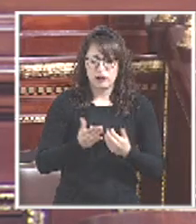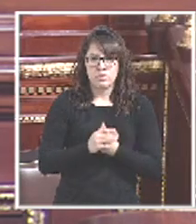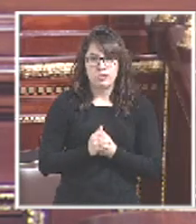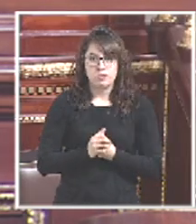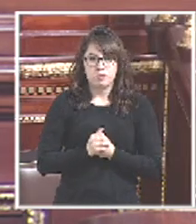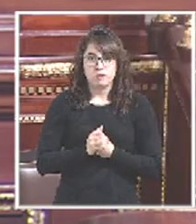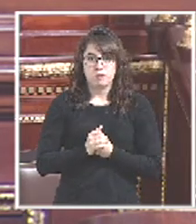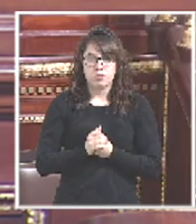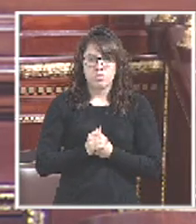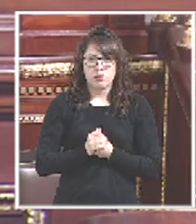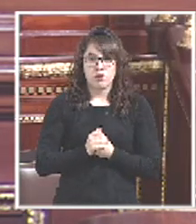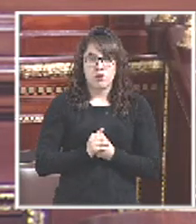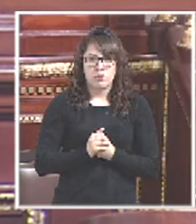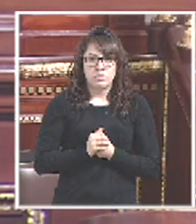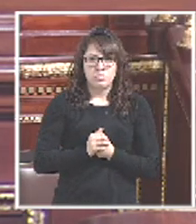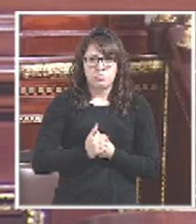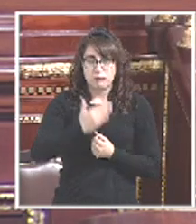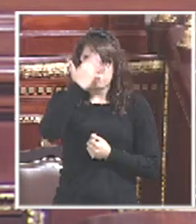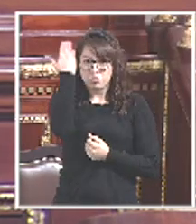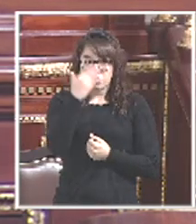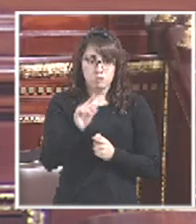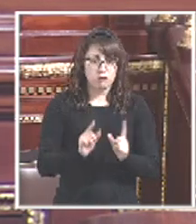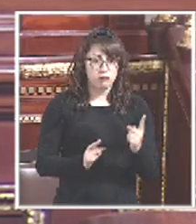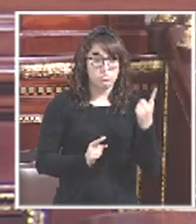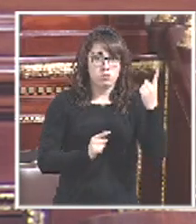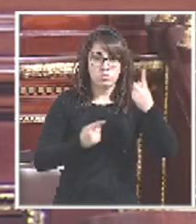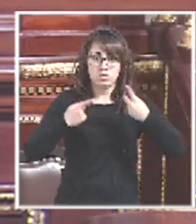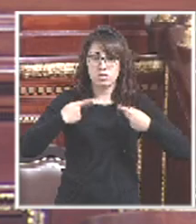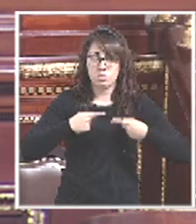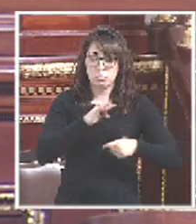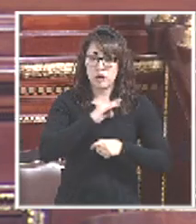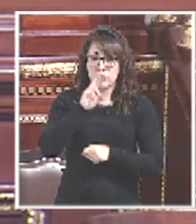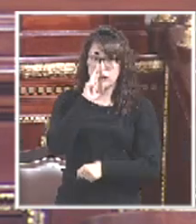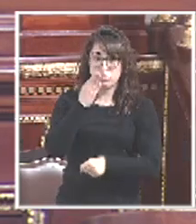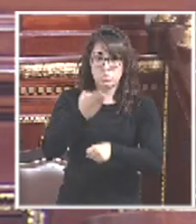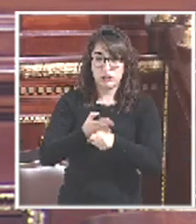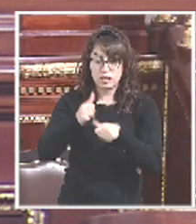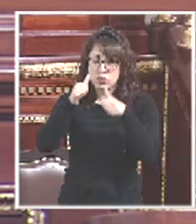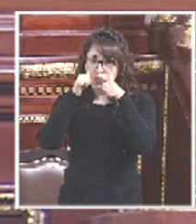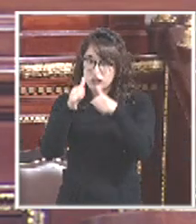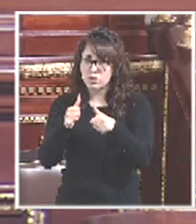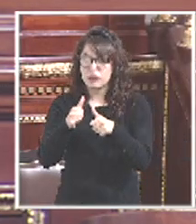un solo sector o de una persona en específico, la